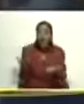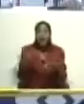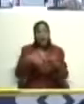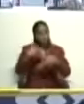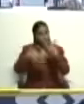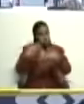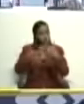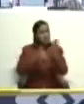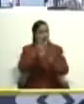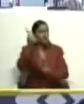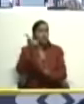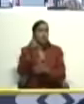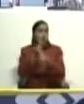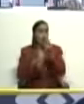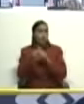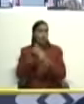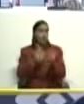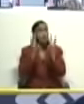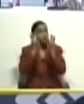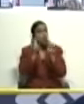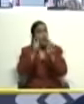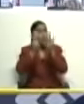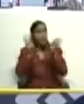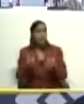del nuevo modelo,